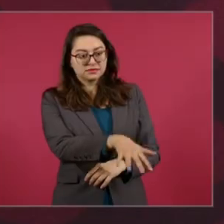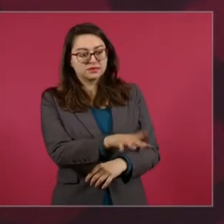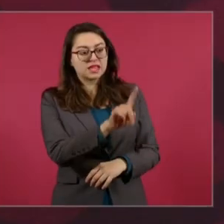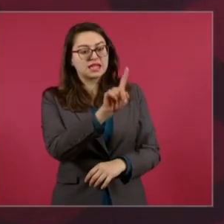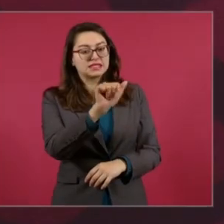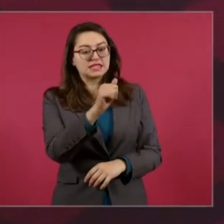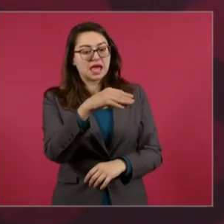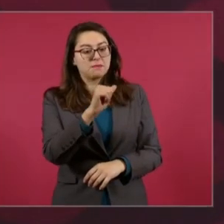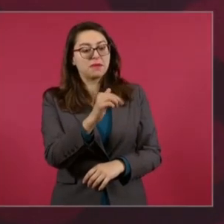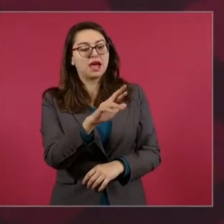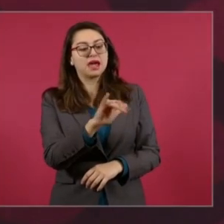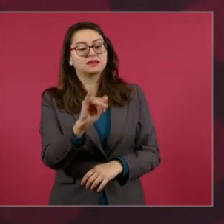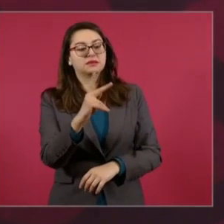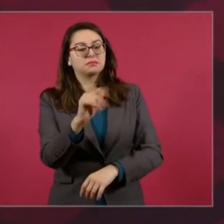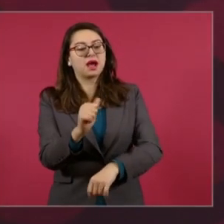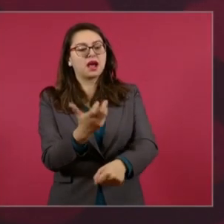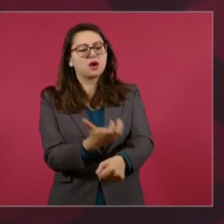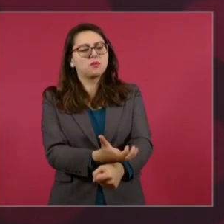Samarripa o